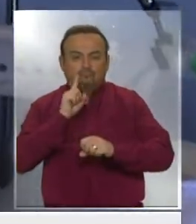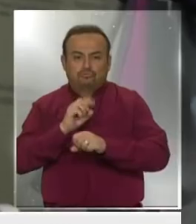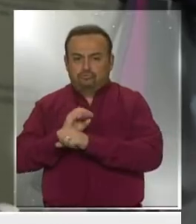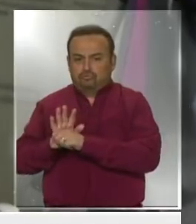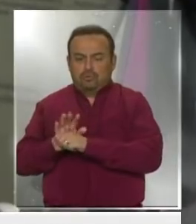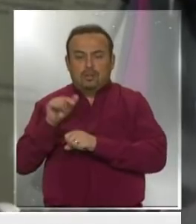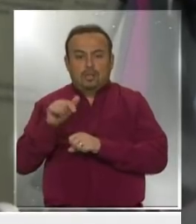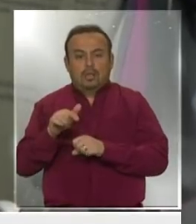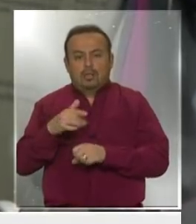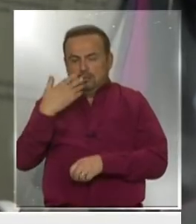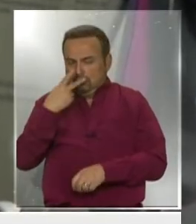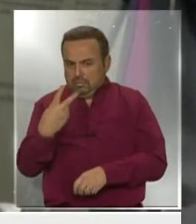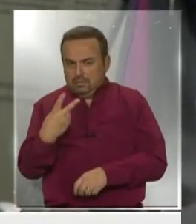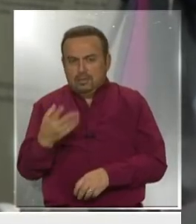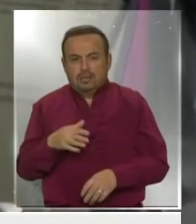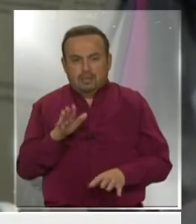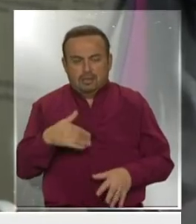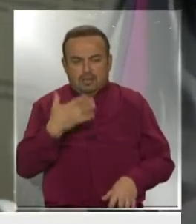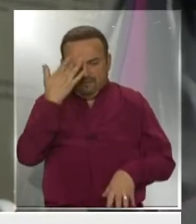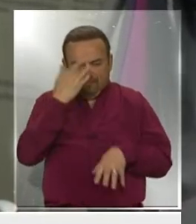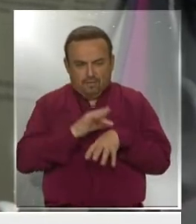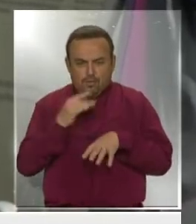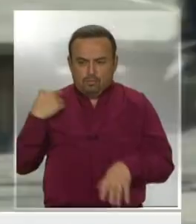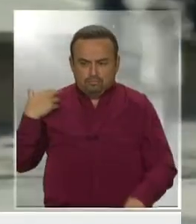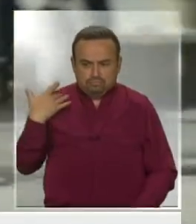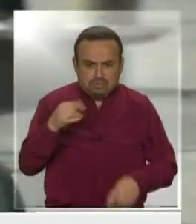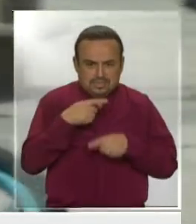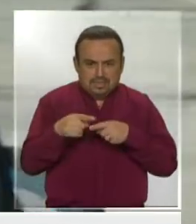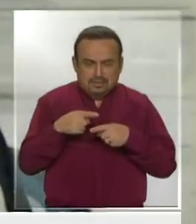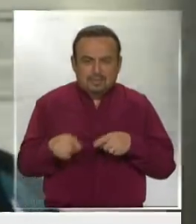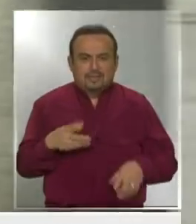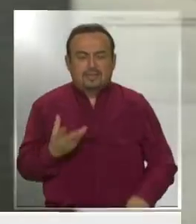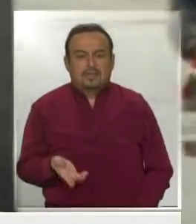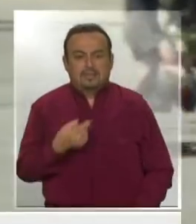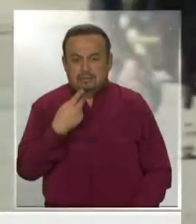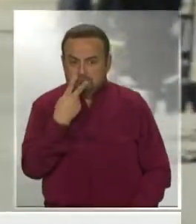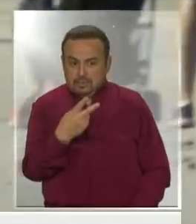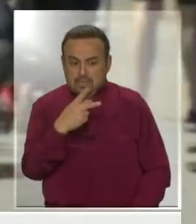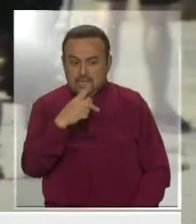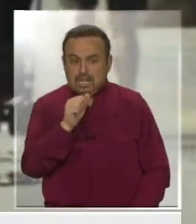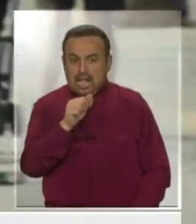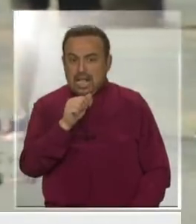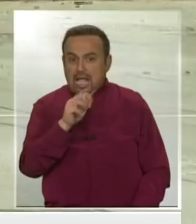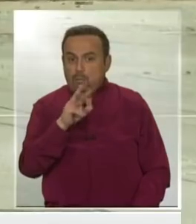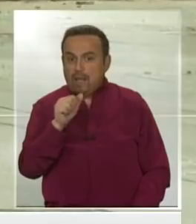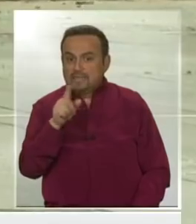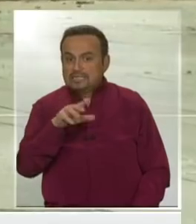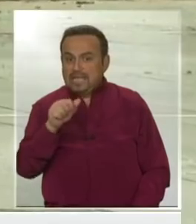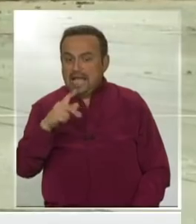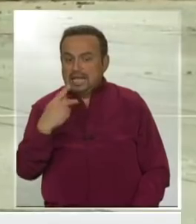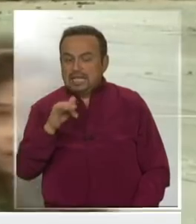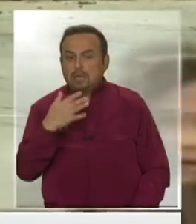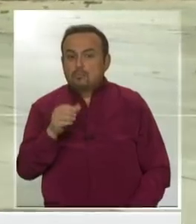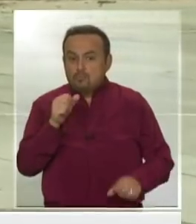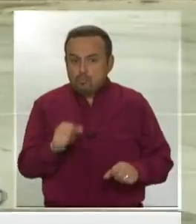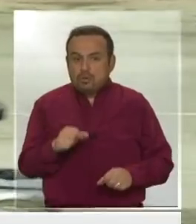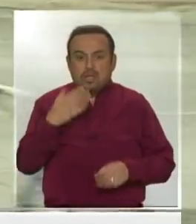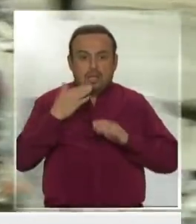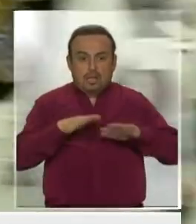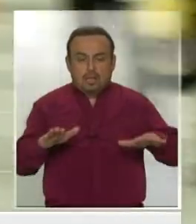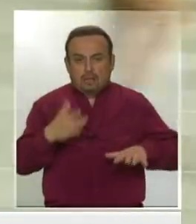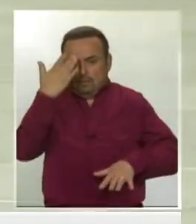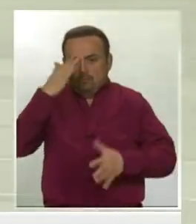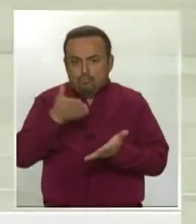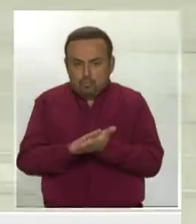han presentado la enfermedad de Kawasaki en las últimas semanas. Un síndrome que puede dejar secuelas e incluso producir la muerte de los